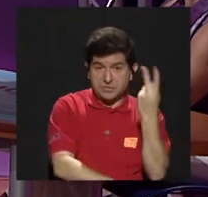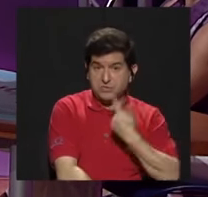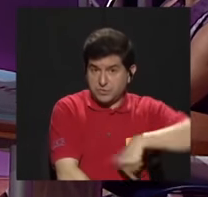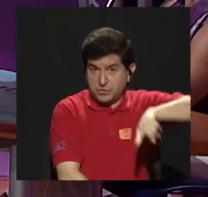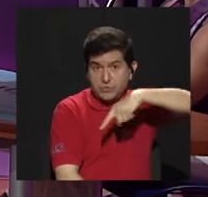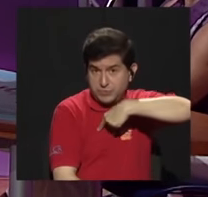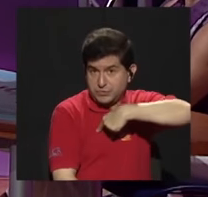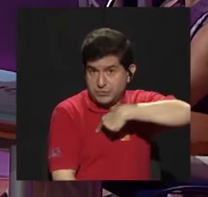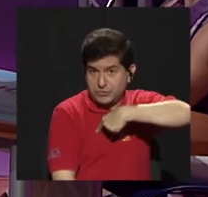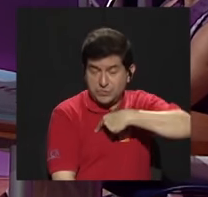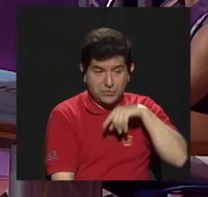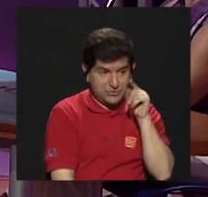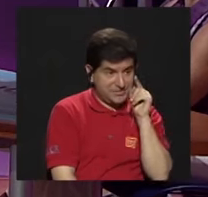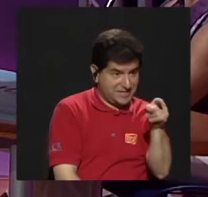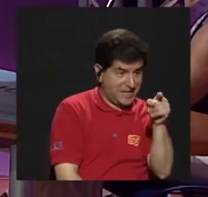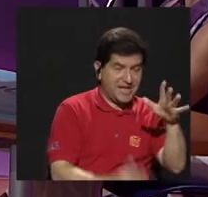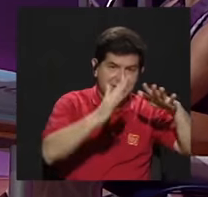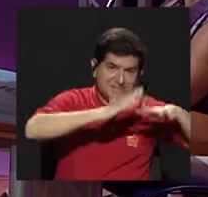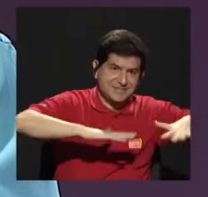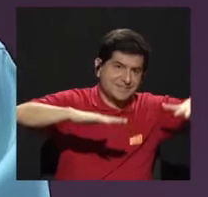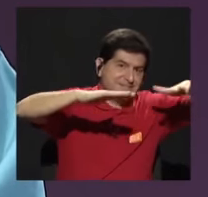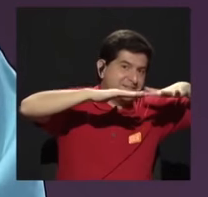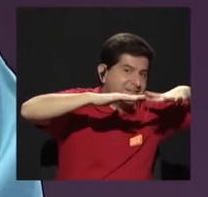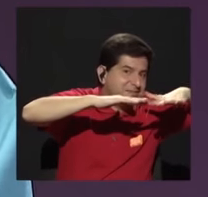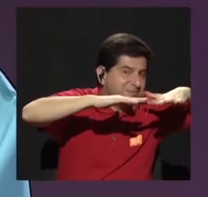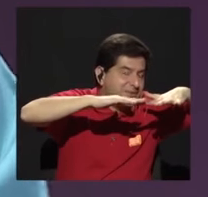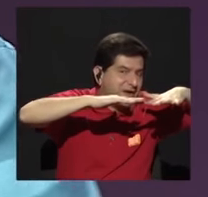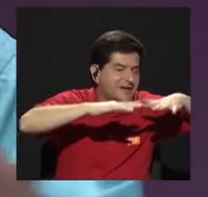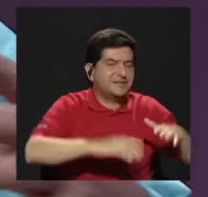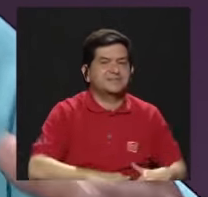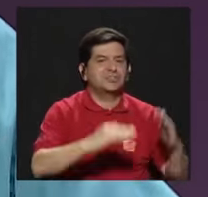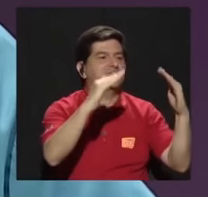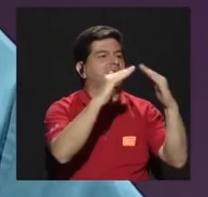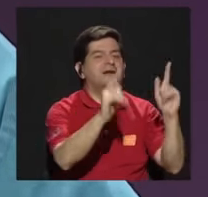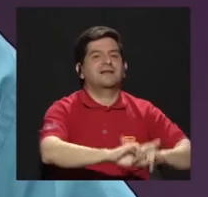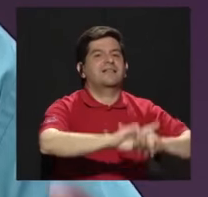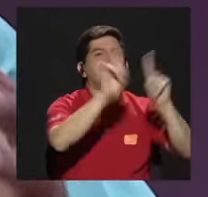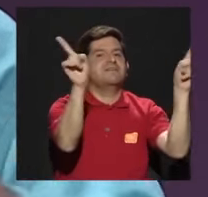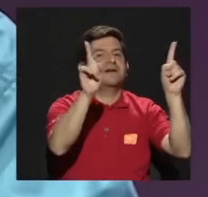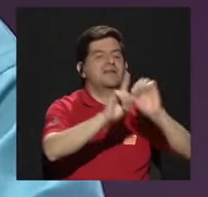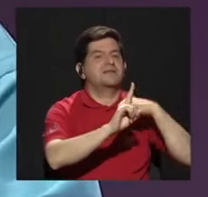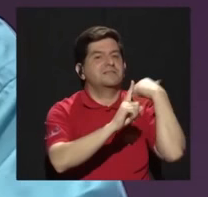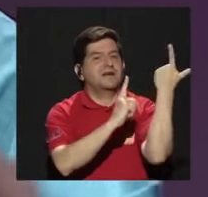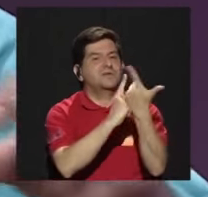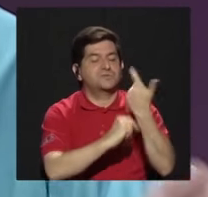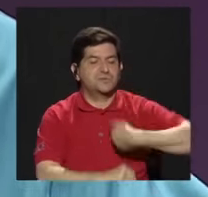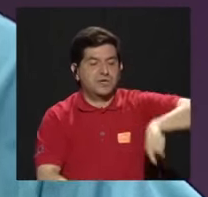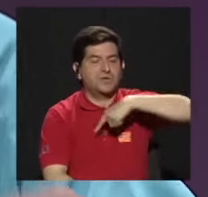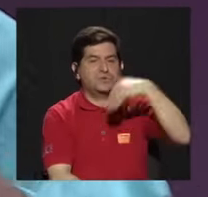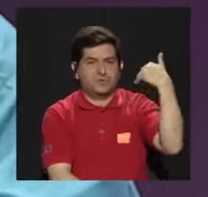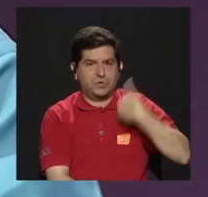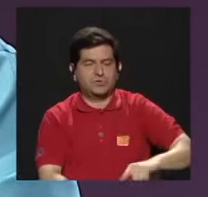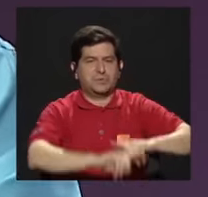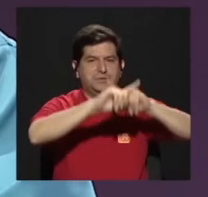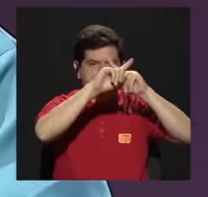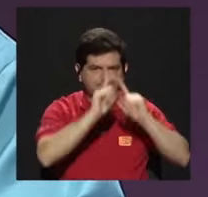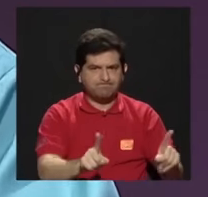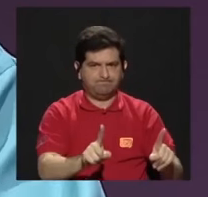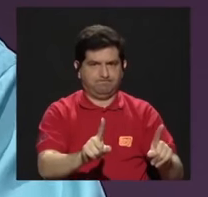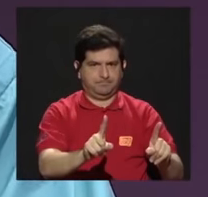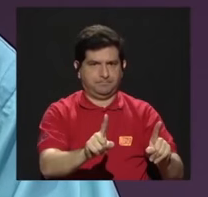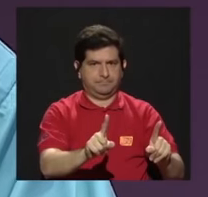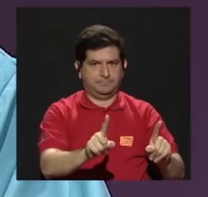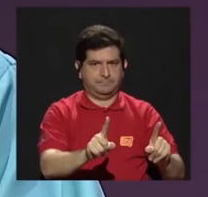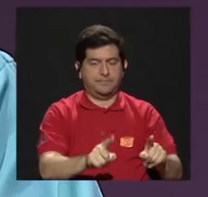nosotros, no, ese es el espacio. El espacio del hogar es diferente al espacio social. Nosotros los hombres diferenciamos. Entonces,